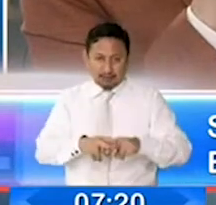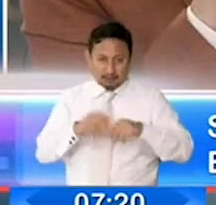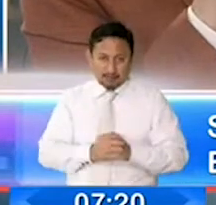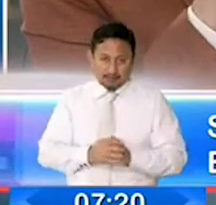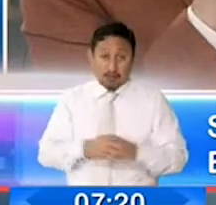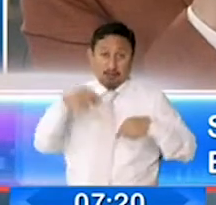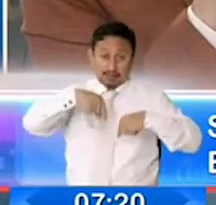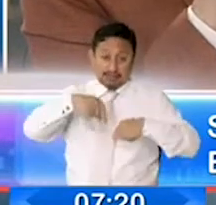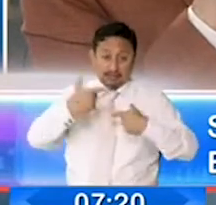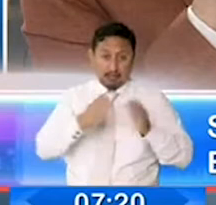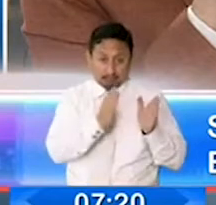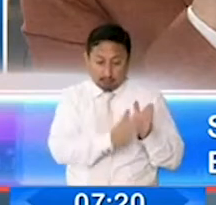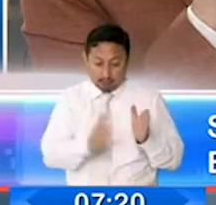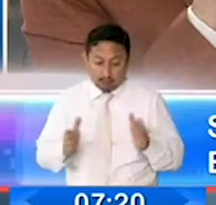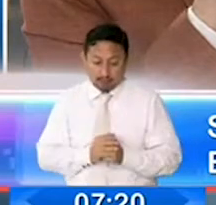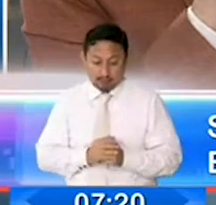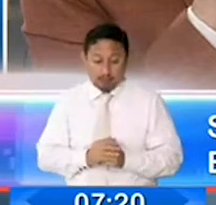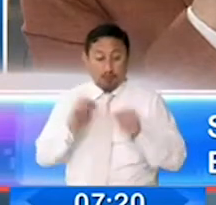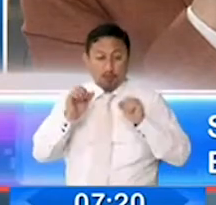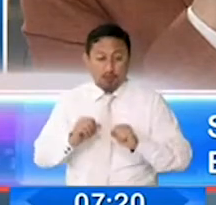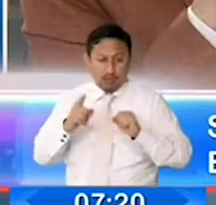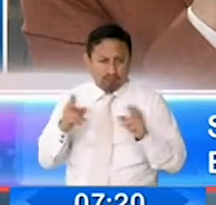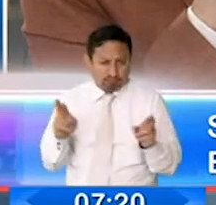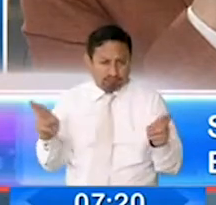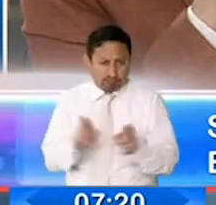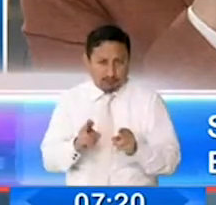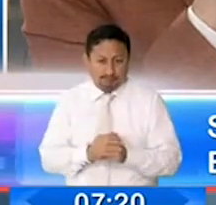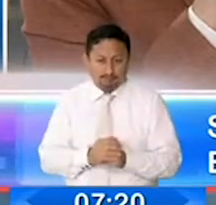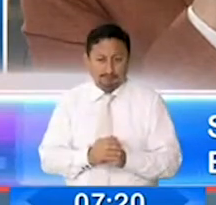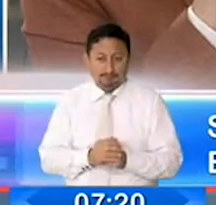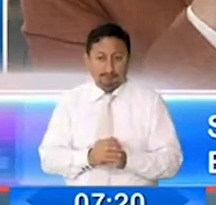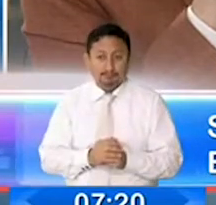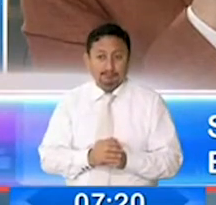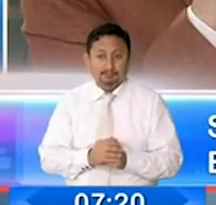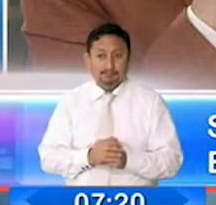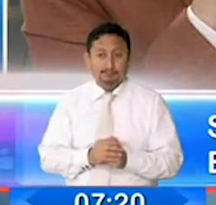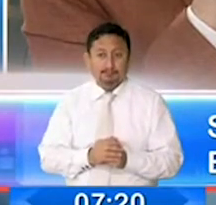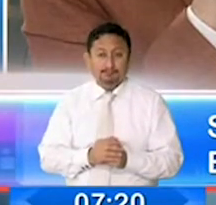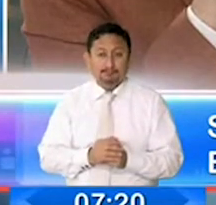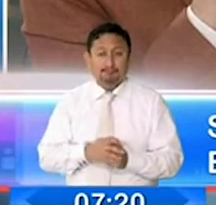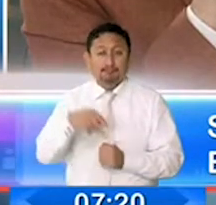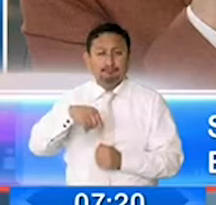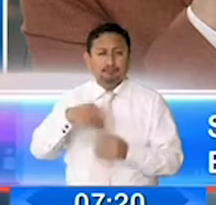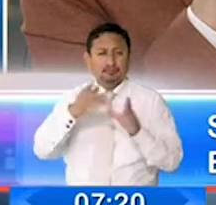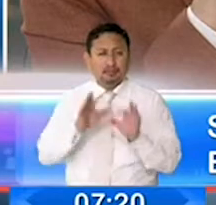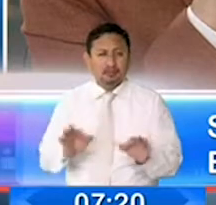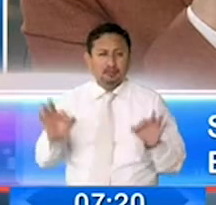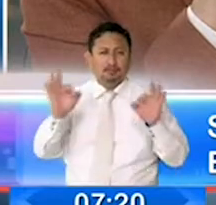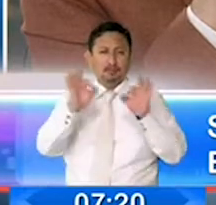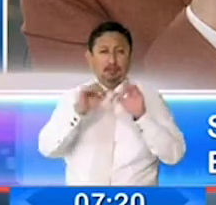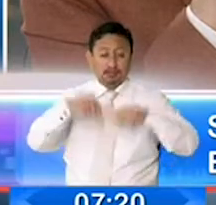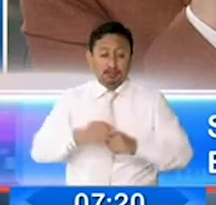que quizá, si me permite usted, resumiendo en este punto, de una parte, es muy importante